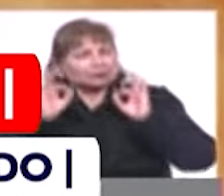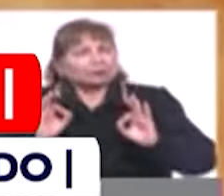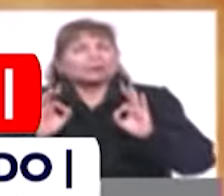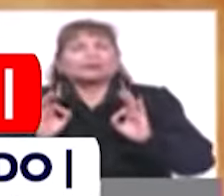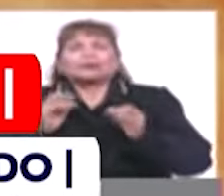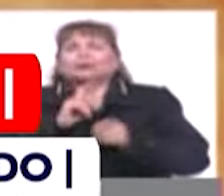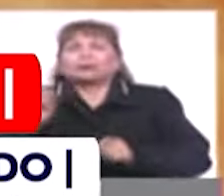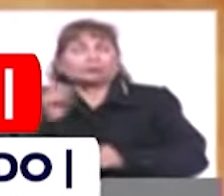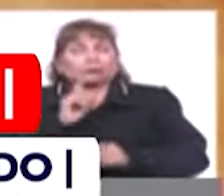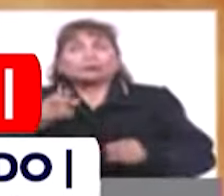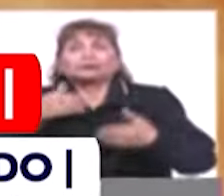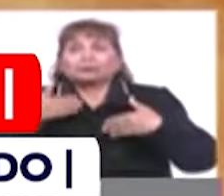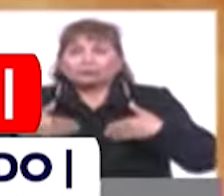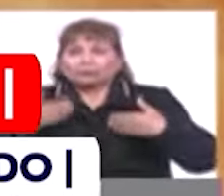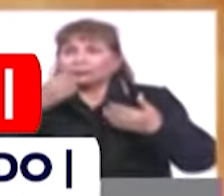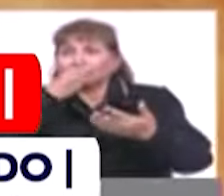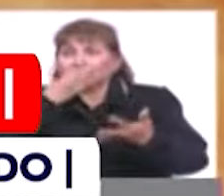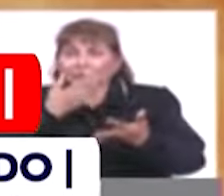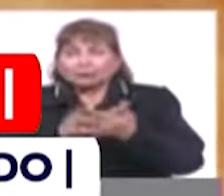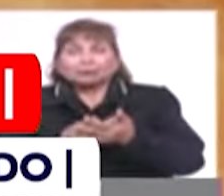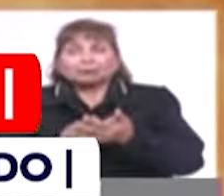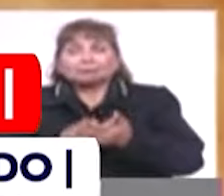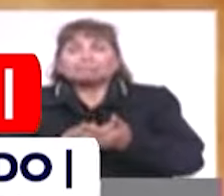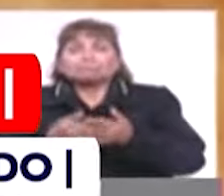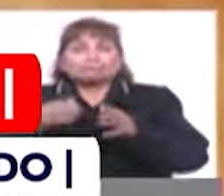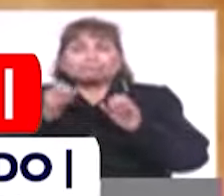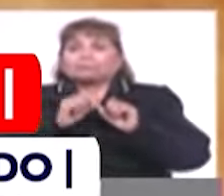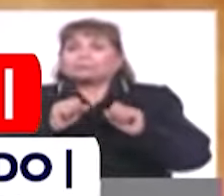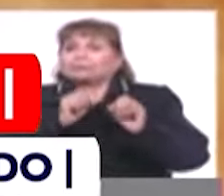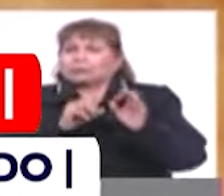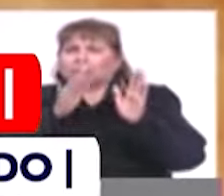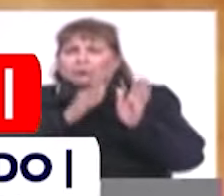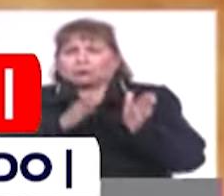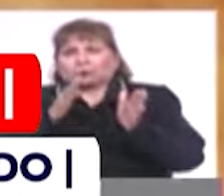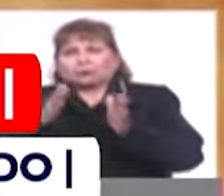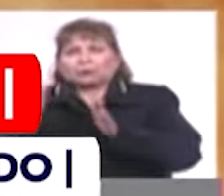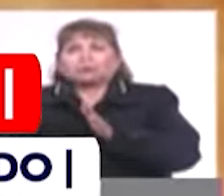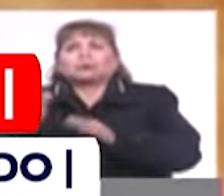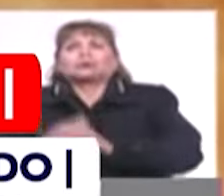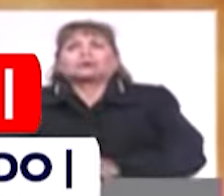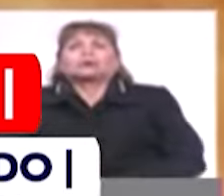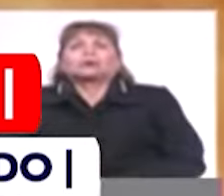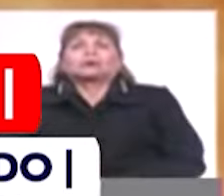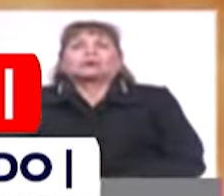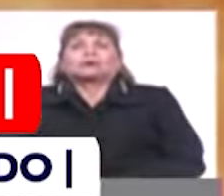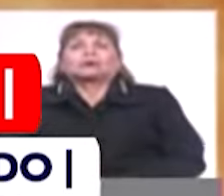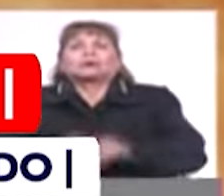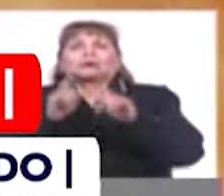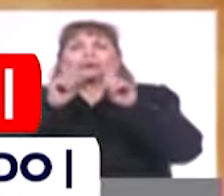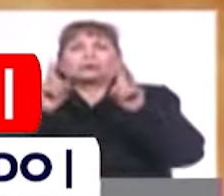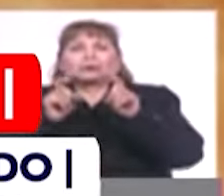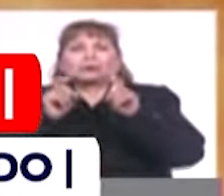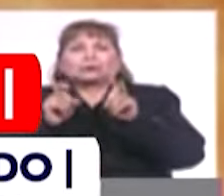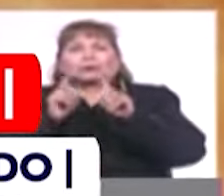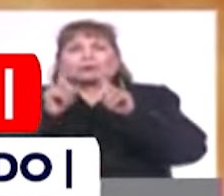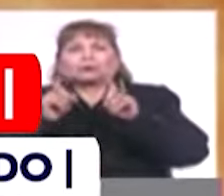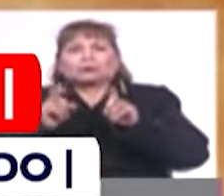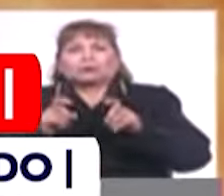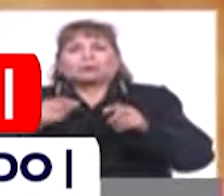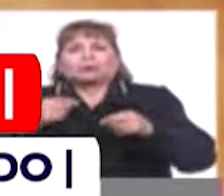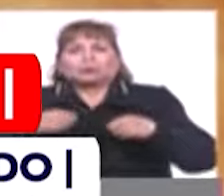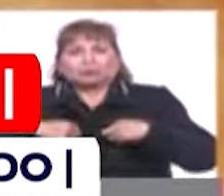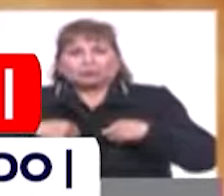interrogantes que han quedado pendientes con respecto a estos audios difundidos donde el ministro pues se le habría